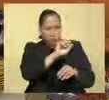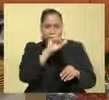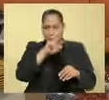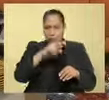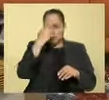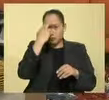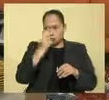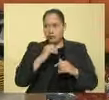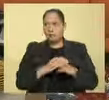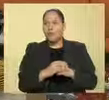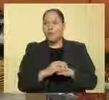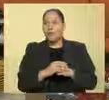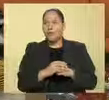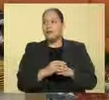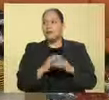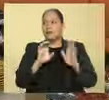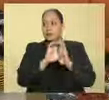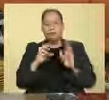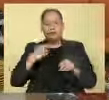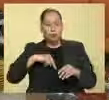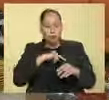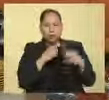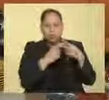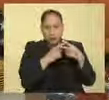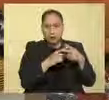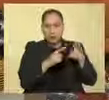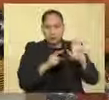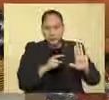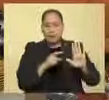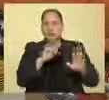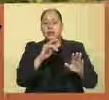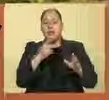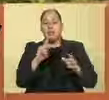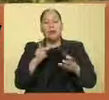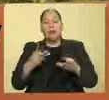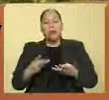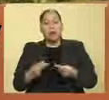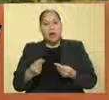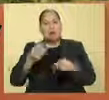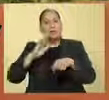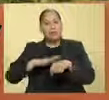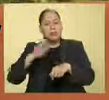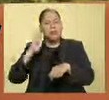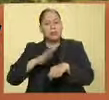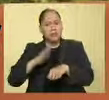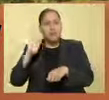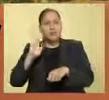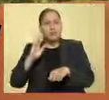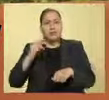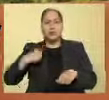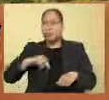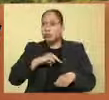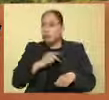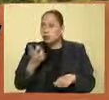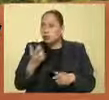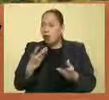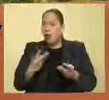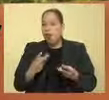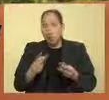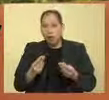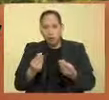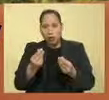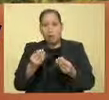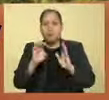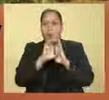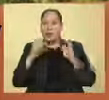uh-huh. Gastamos esa cantidad. Sí. Al final, el gasto yo creo que incrementa un poco más también para todos nosotros, o bueno, la gente